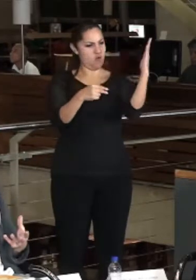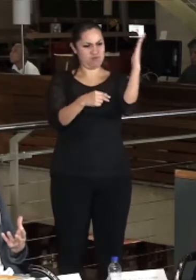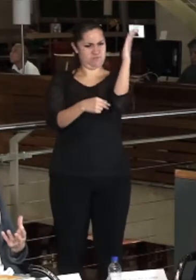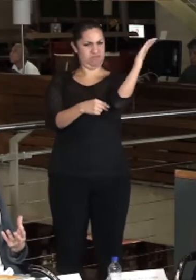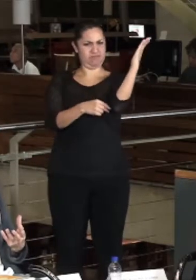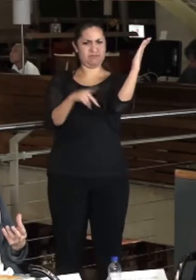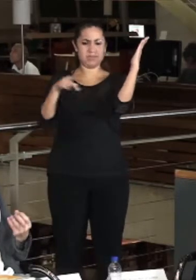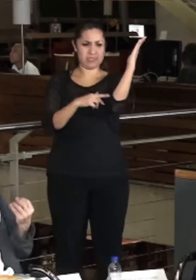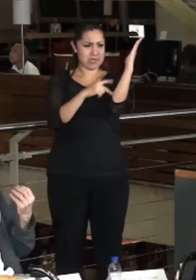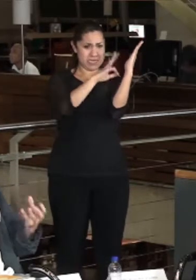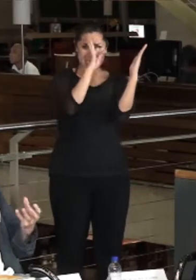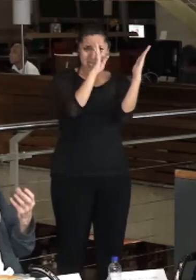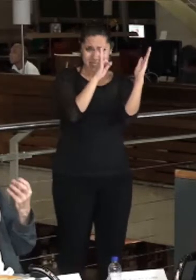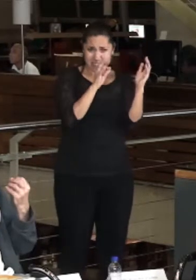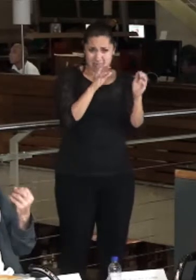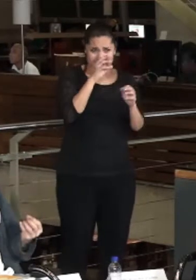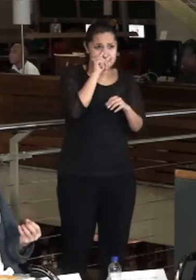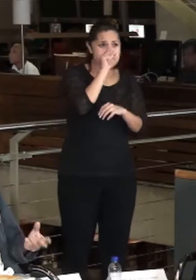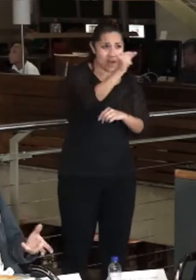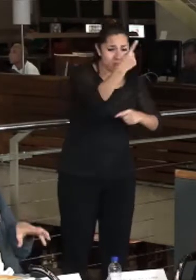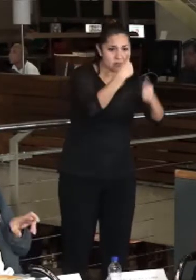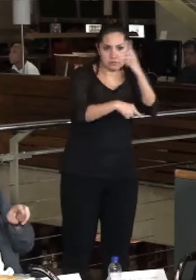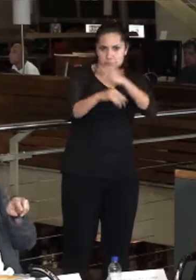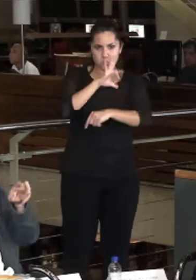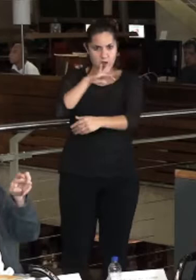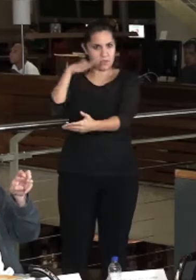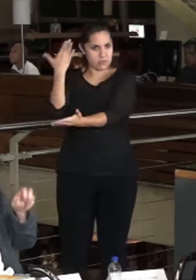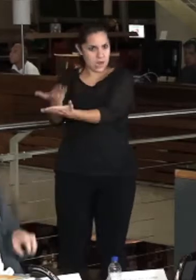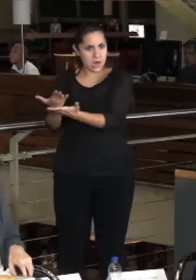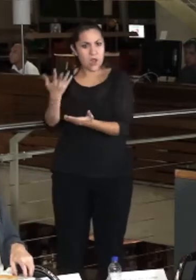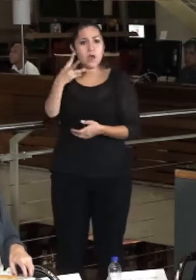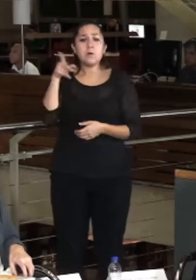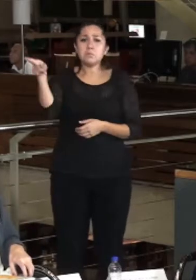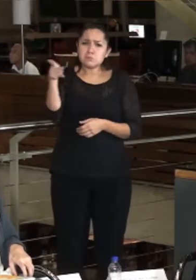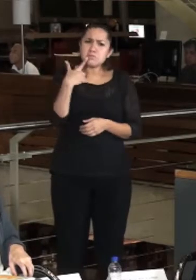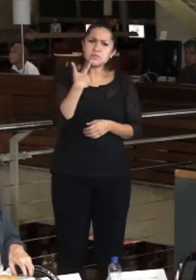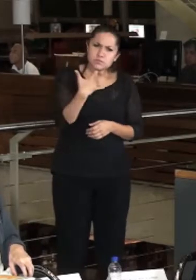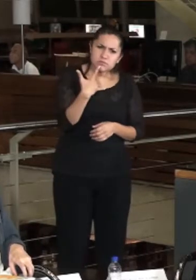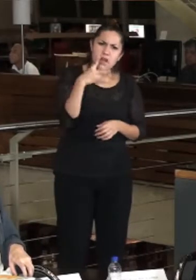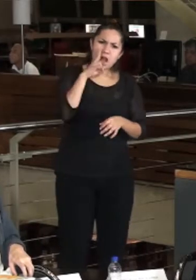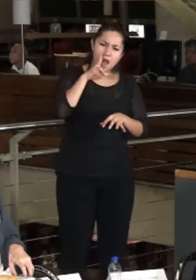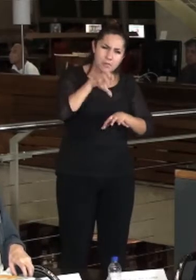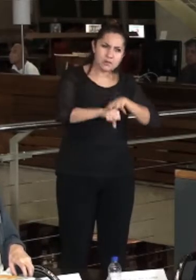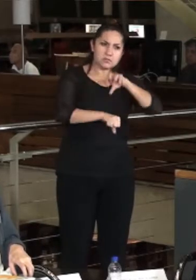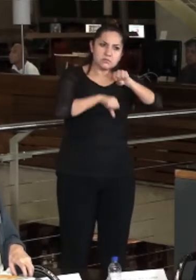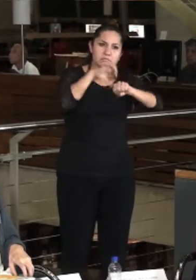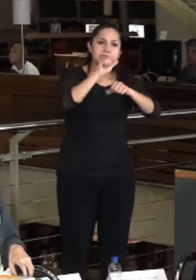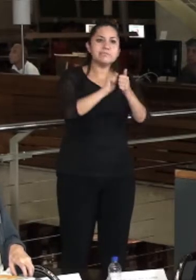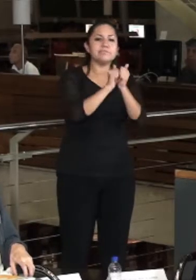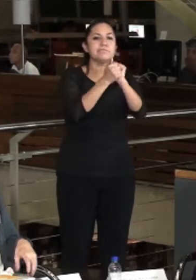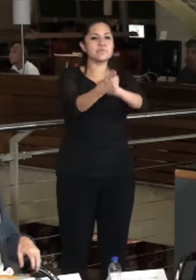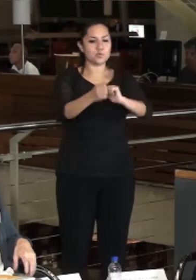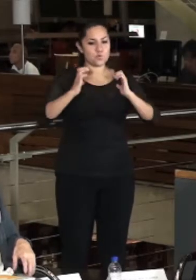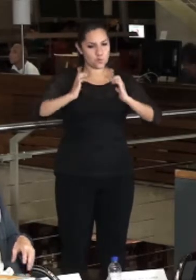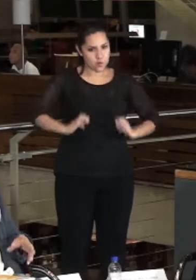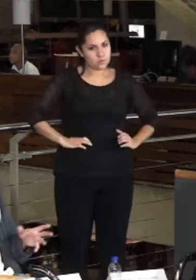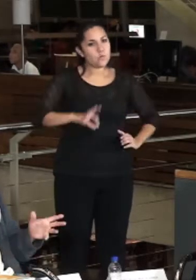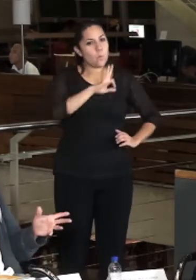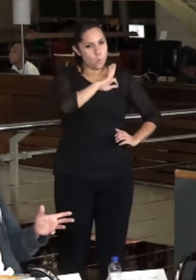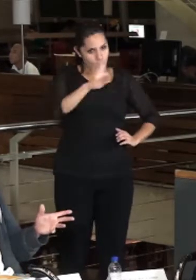resultó ser un gran una gran ayuda para su psicomotricidad y bueno